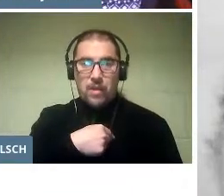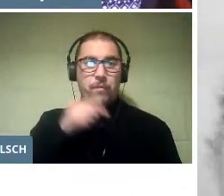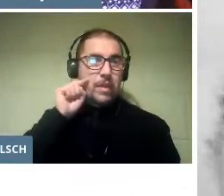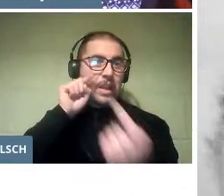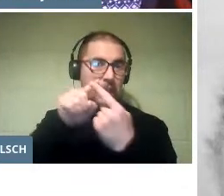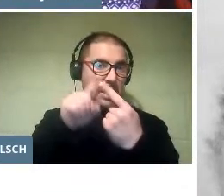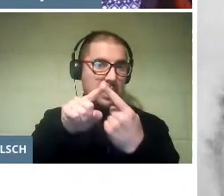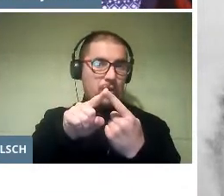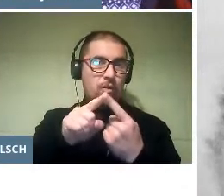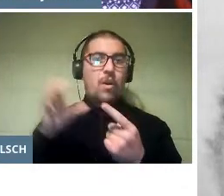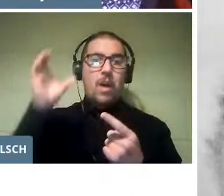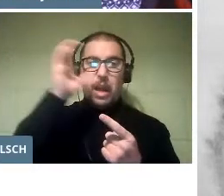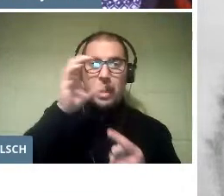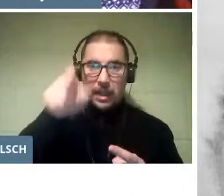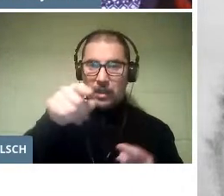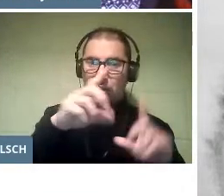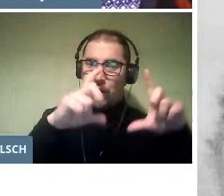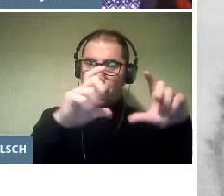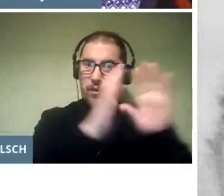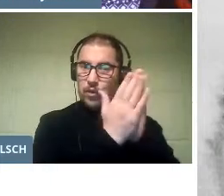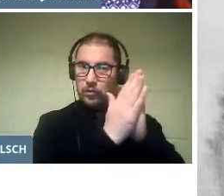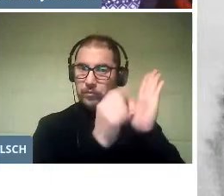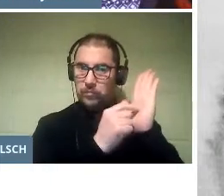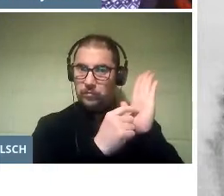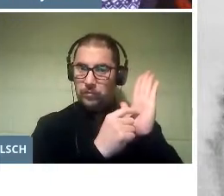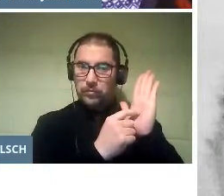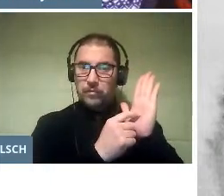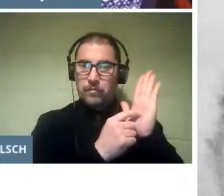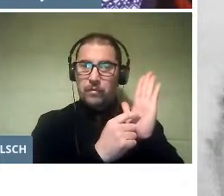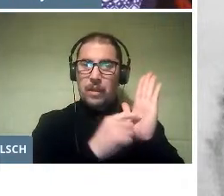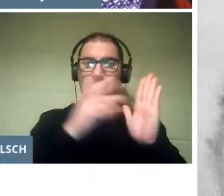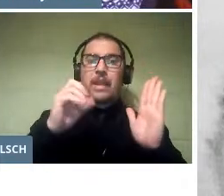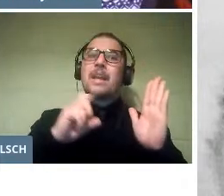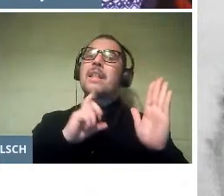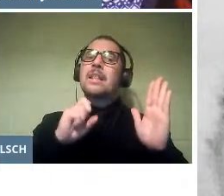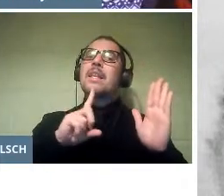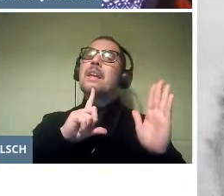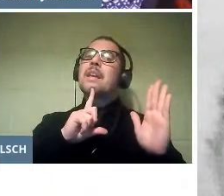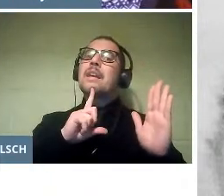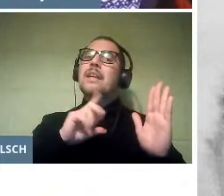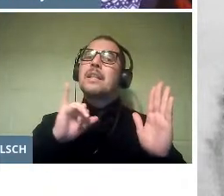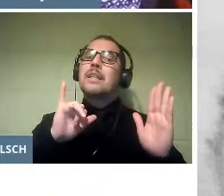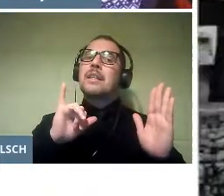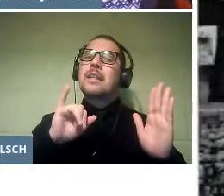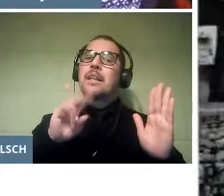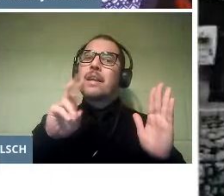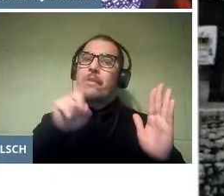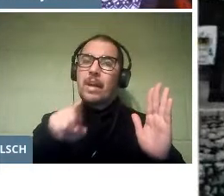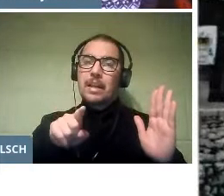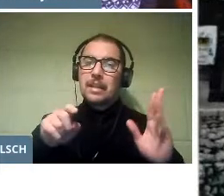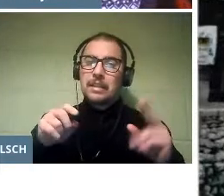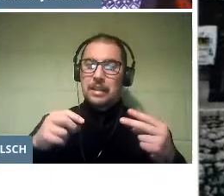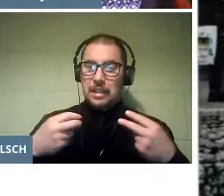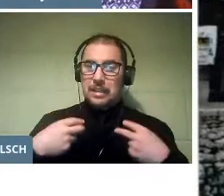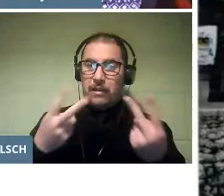portada, es una fotografía que se llama Los detectives salvajes, de la fotógrafa Julia Toro.